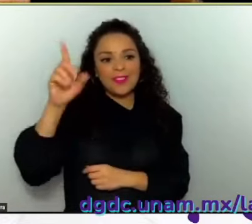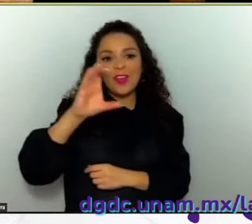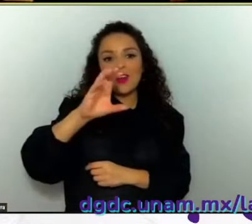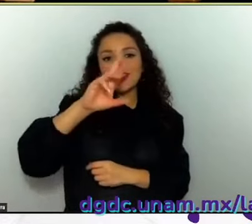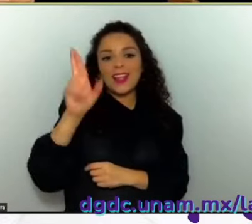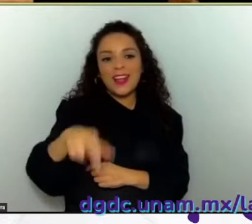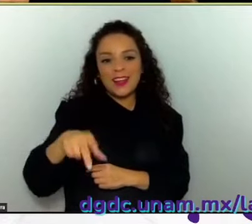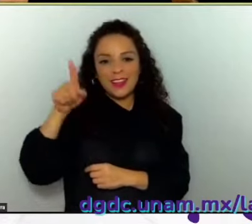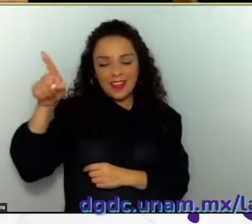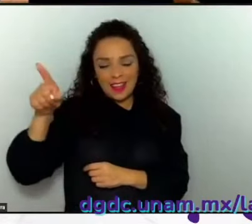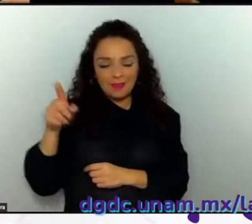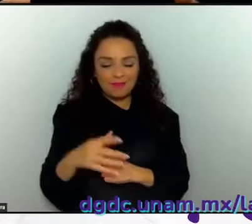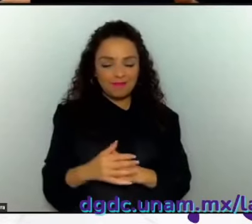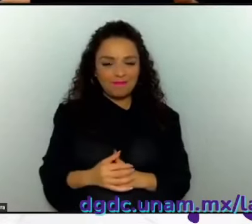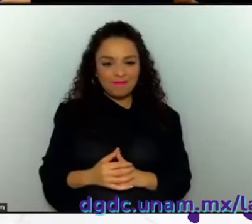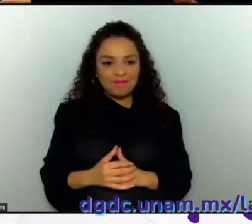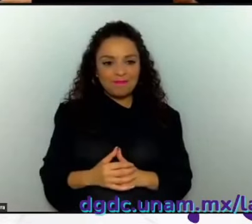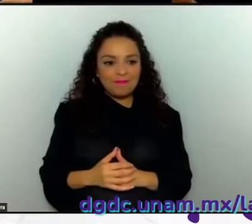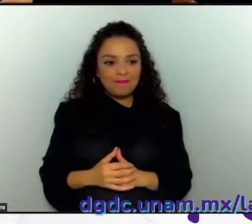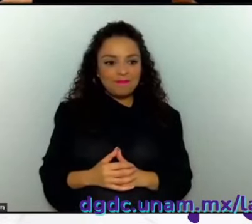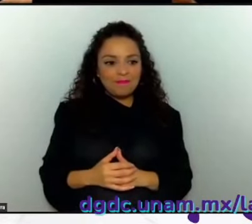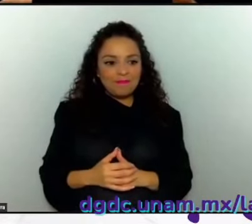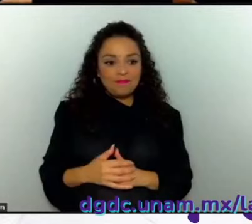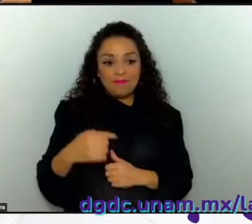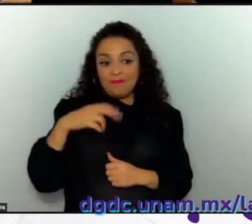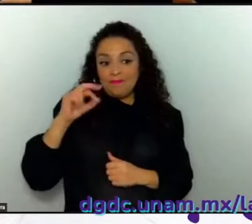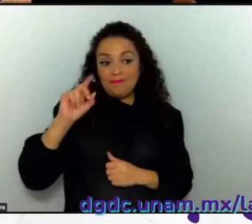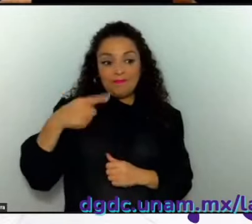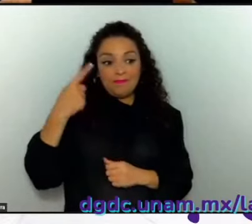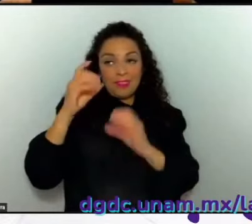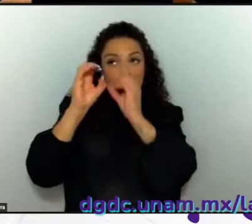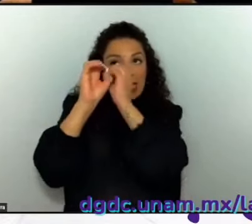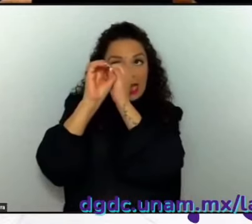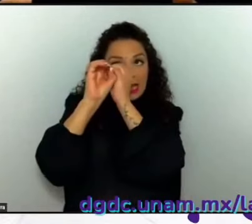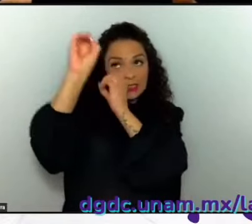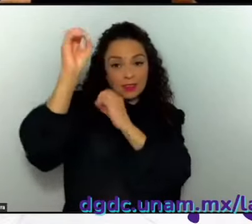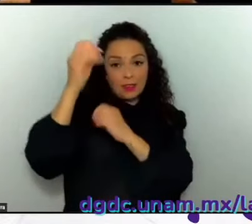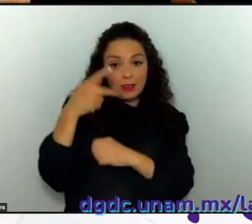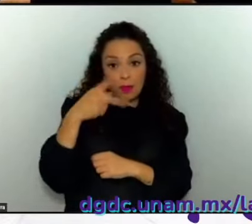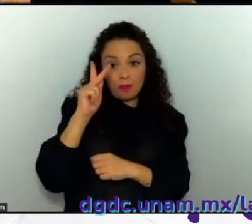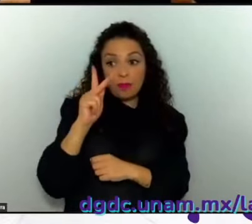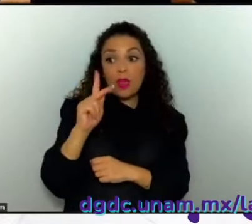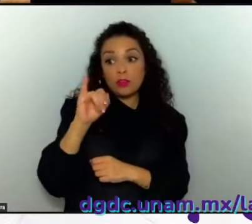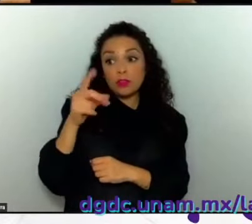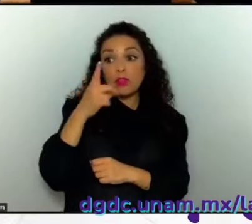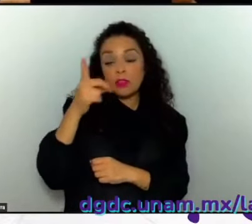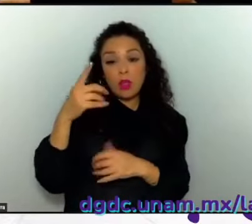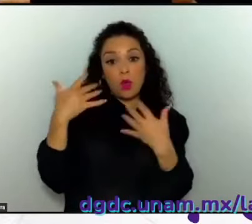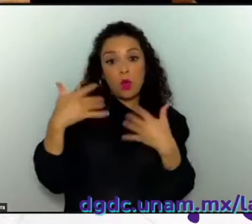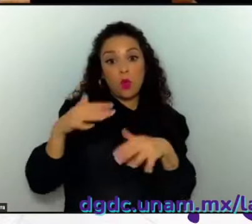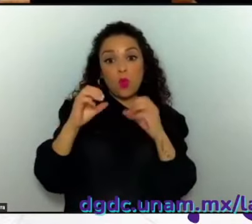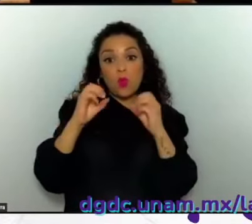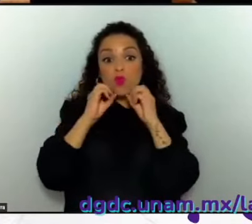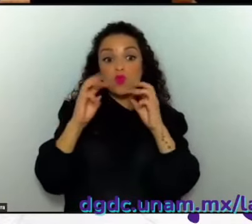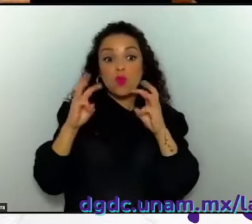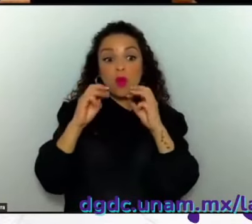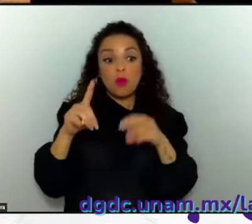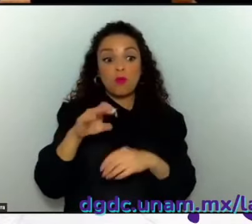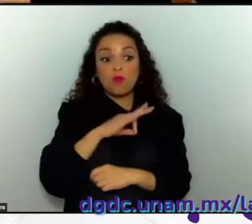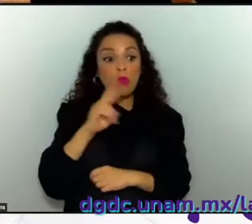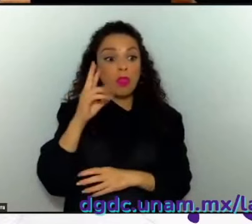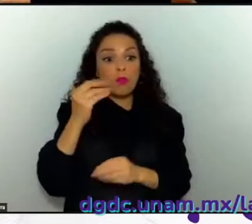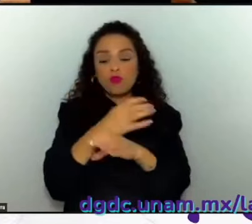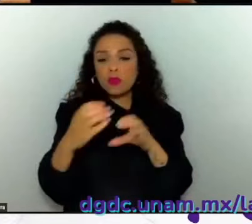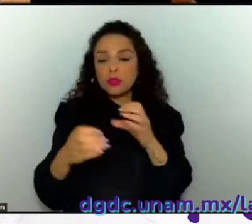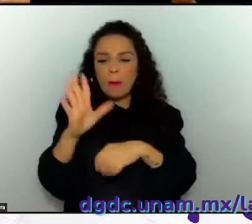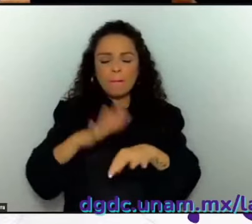Josué. Yo no soy astrónomo, entonces sí sé que el telescopio James Webb va a ser muy impresionante, nos va a dejar ver cosas con mucha mayor precisión